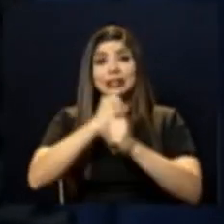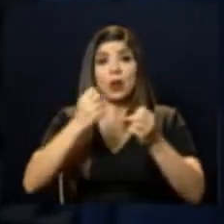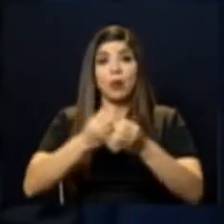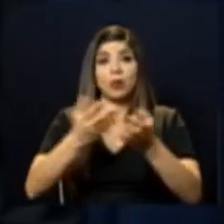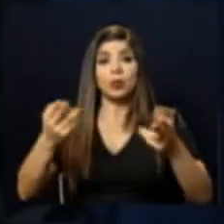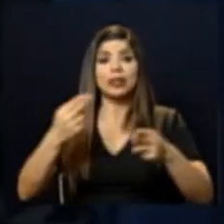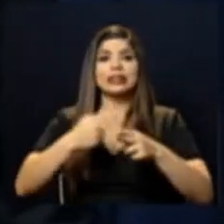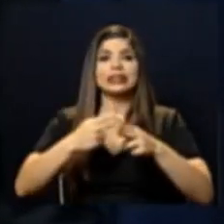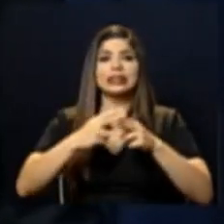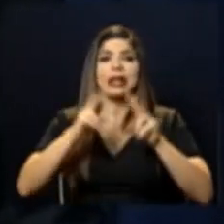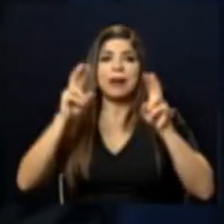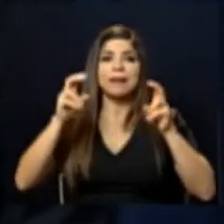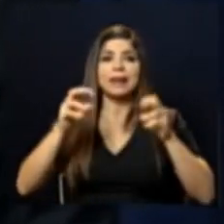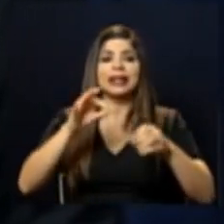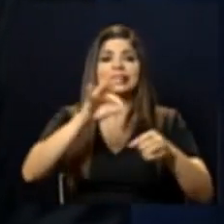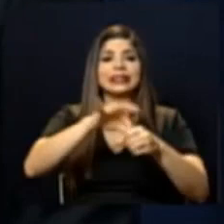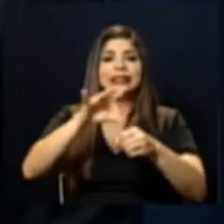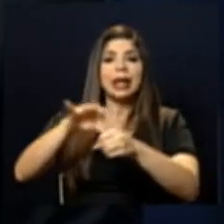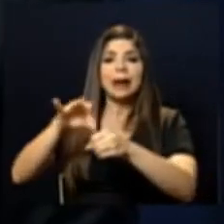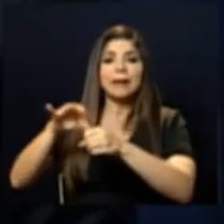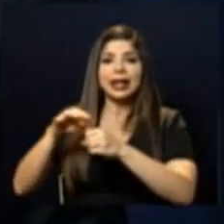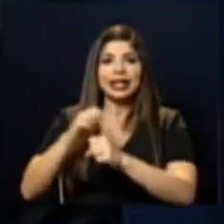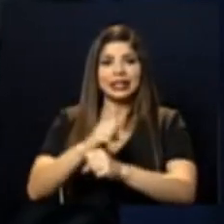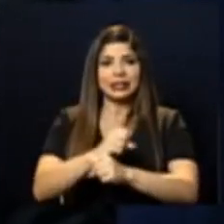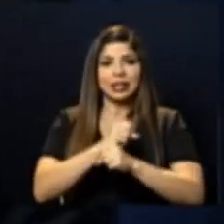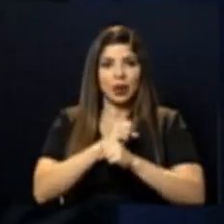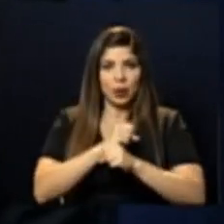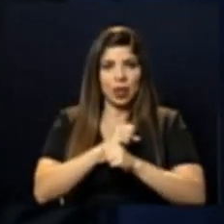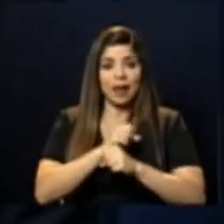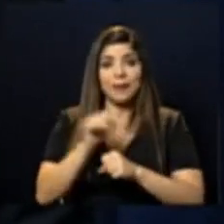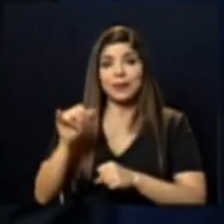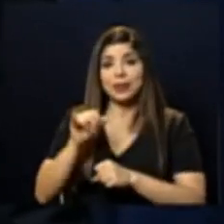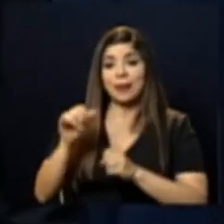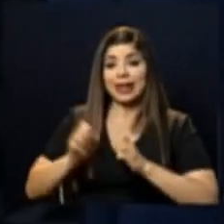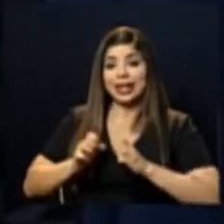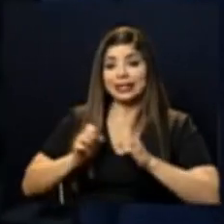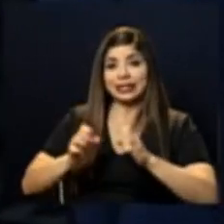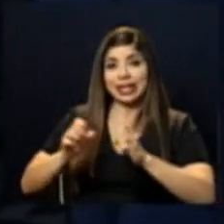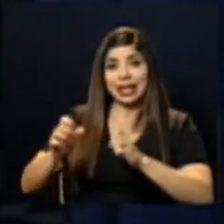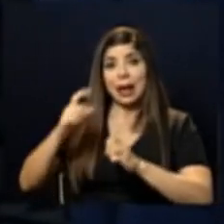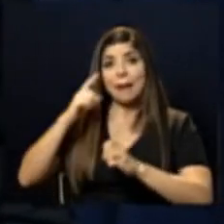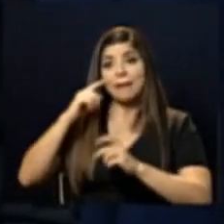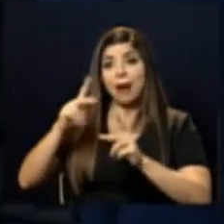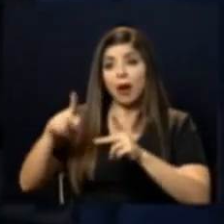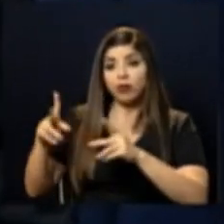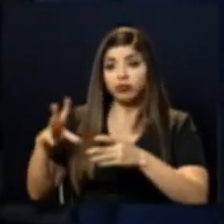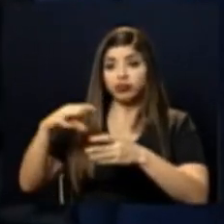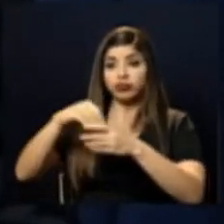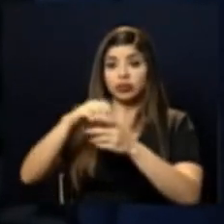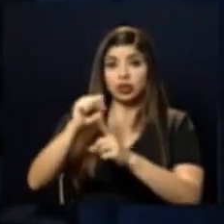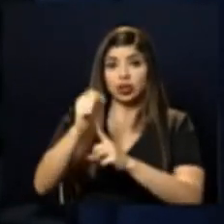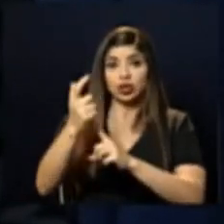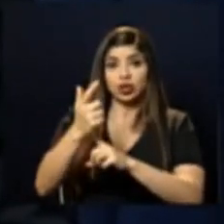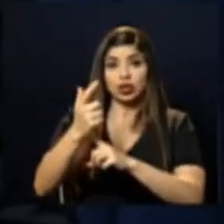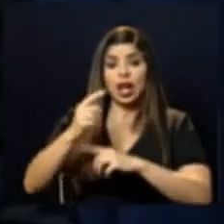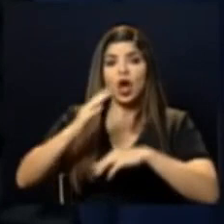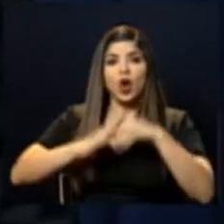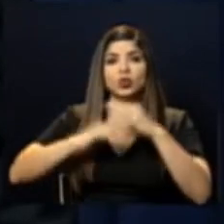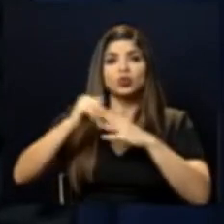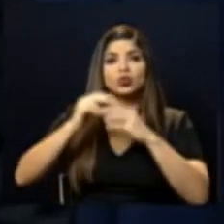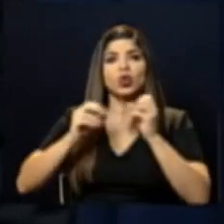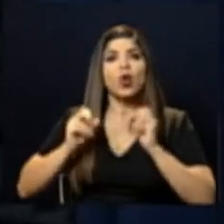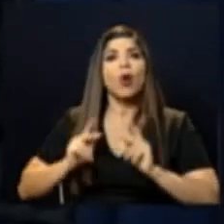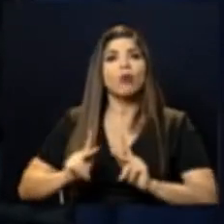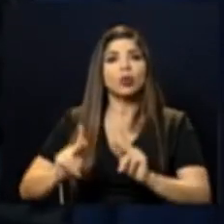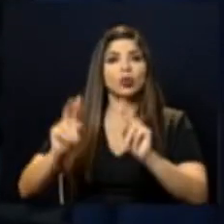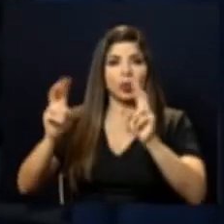Pública, Sembremos Seguridad, así como la Estrategia de Reinserción Social, Construyendo